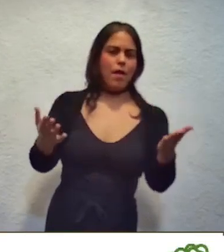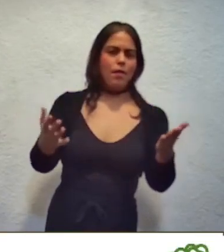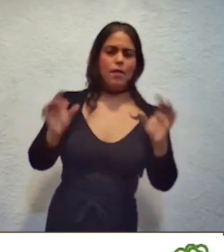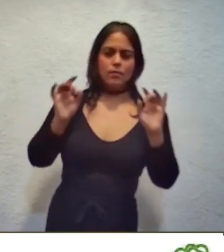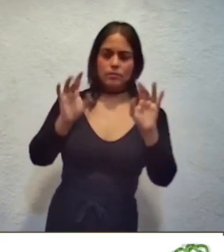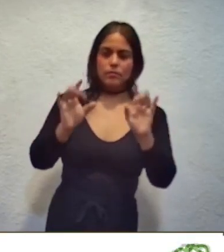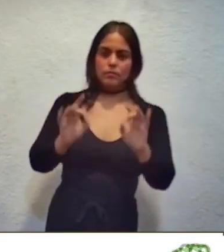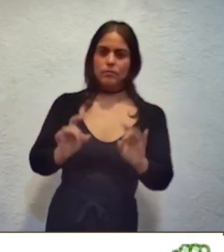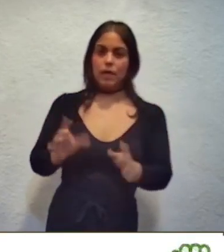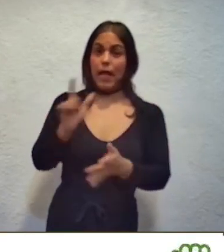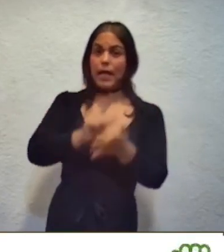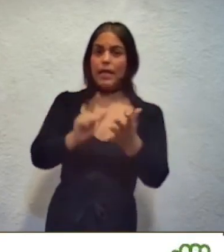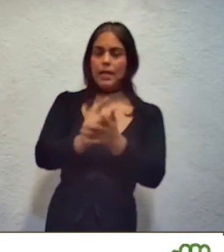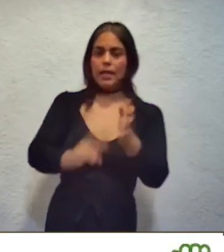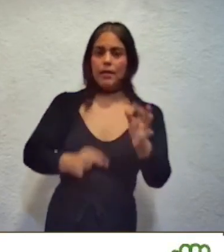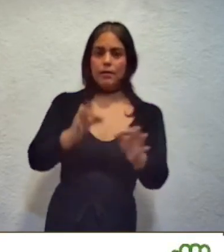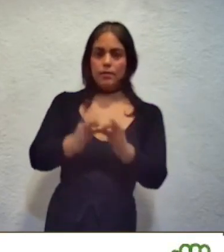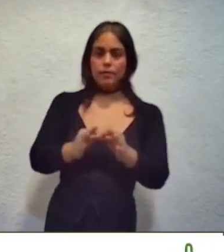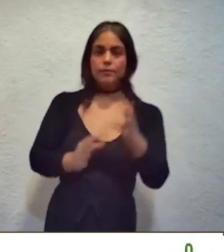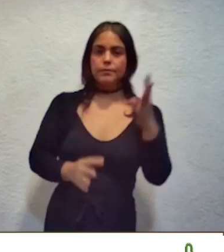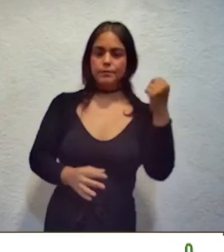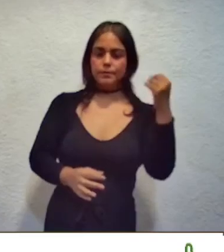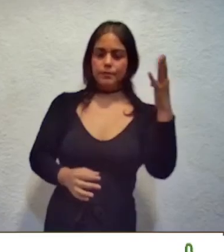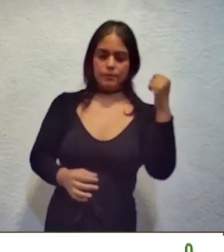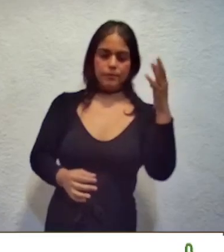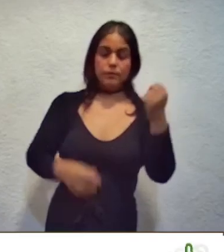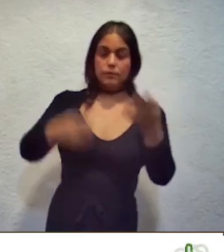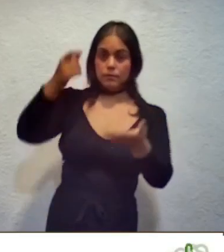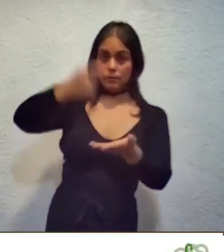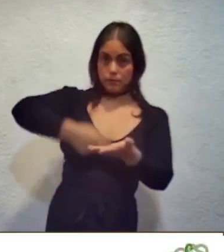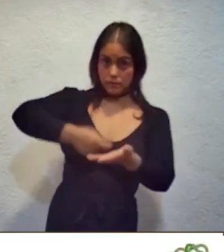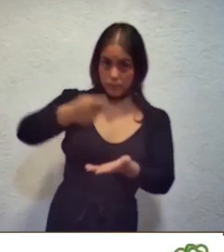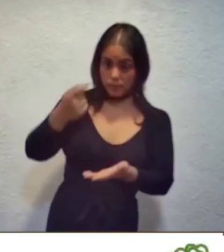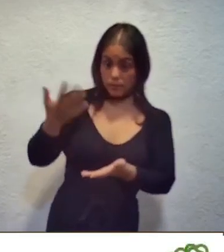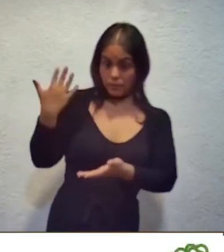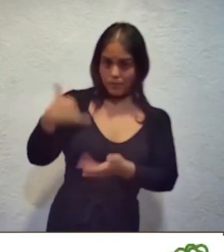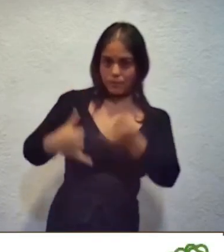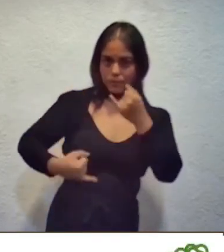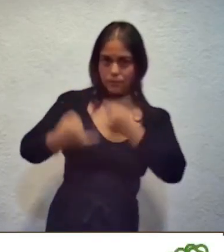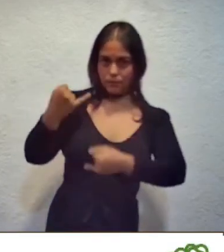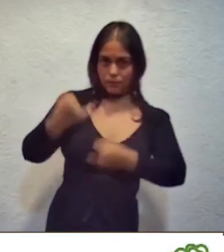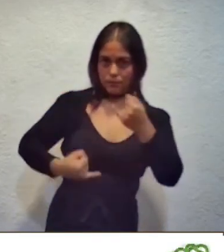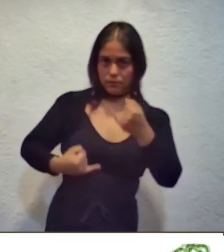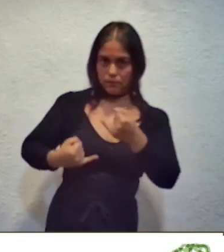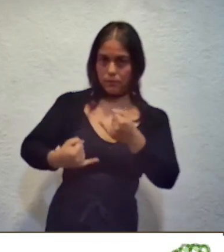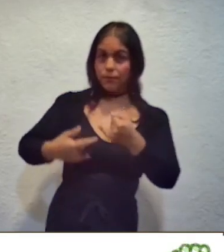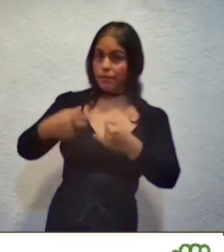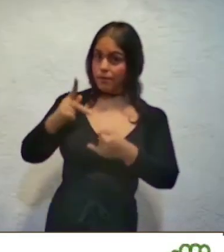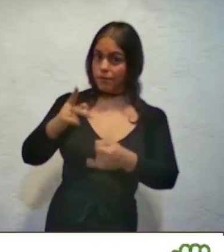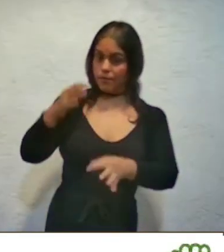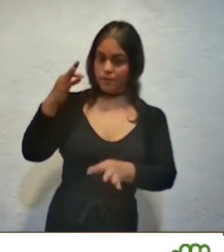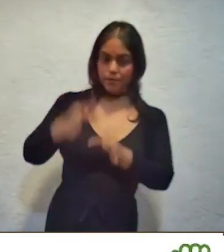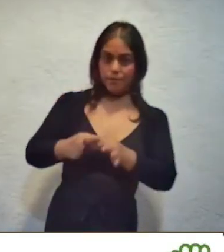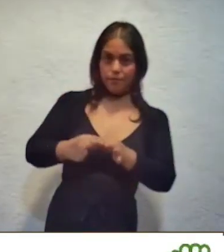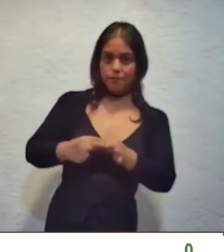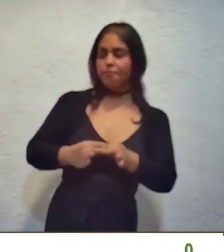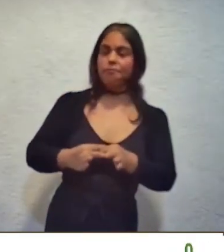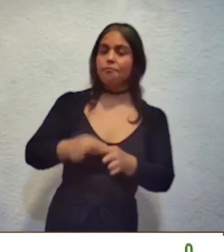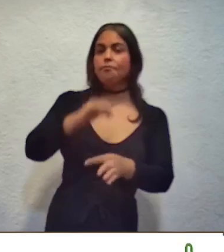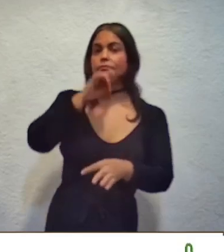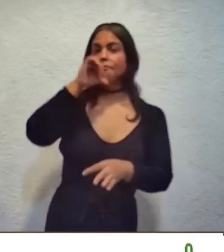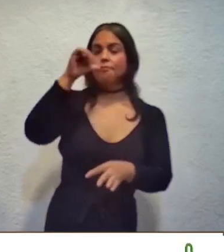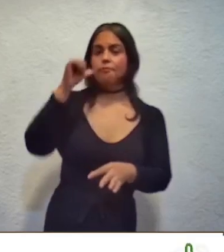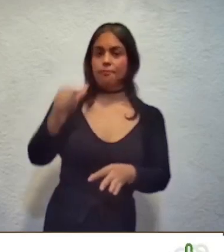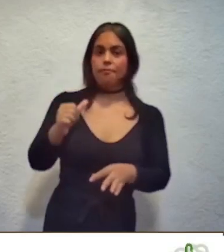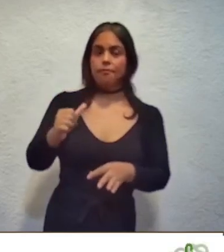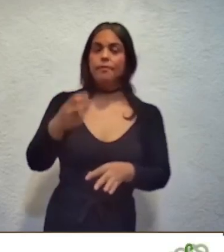en el asunto. 9. Aunque la sentencia dictada en el juicio electoral ciudadano no fue cumplida, lo cierto es que de las constancias de auto